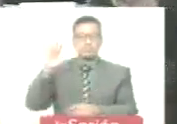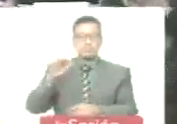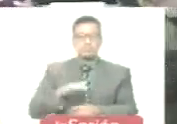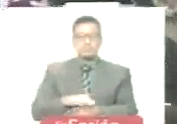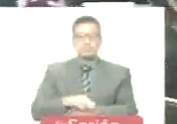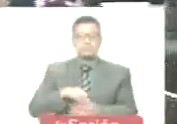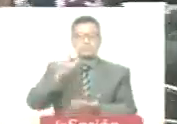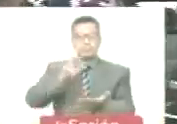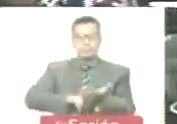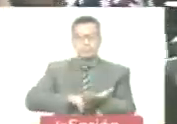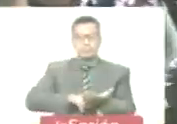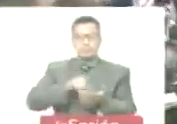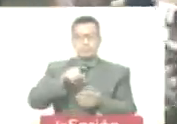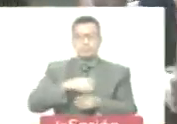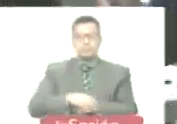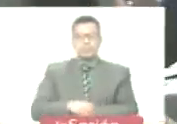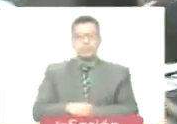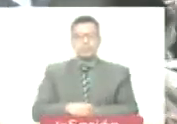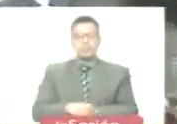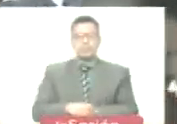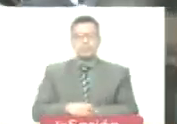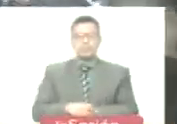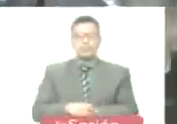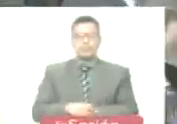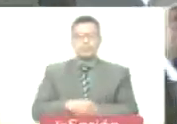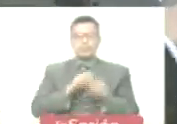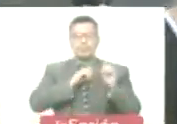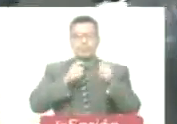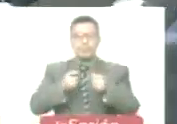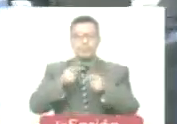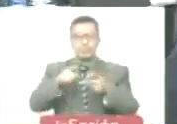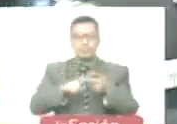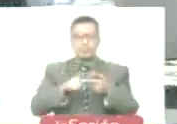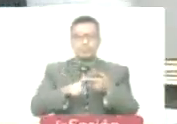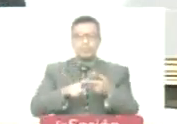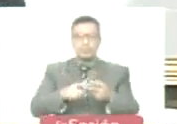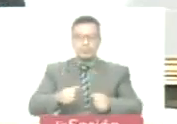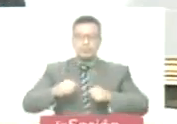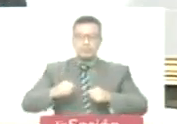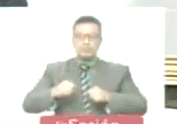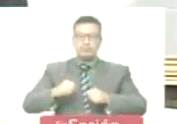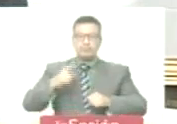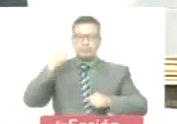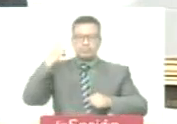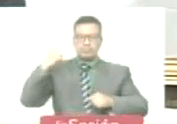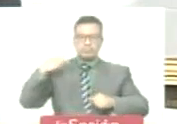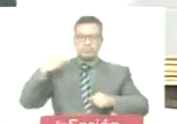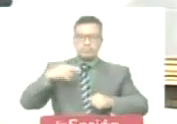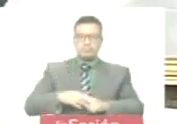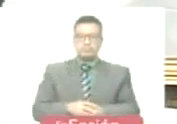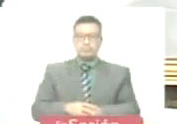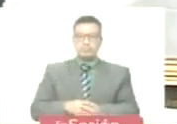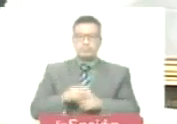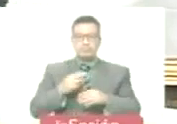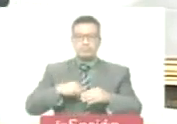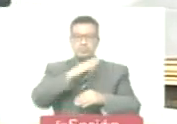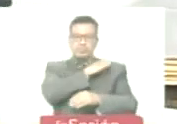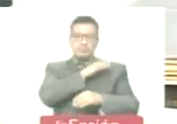Queda aprobado el digno, valiente, honorable Mayor